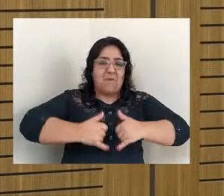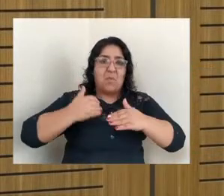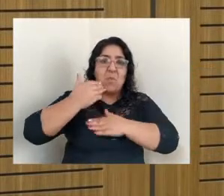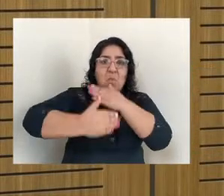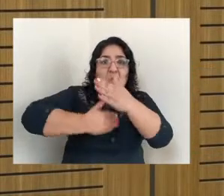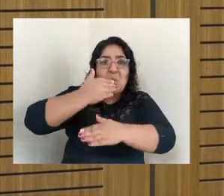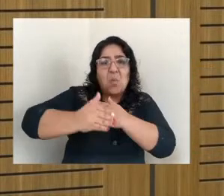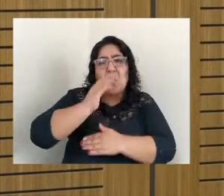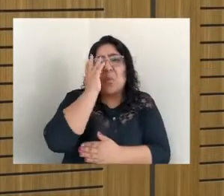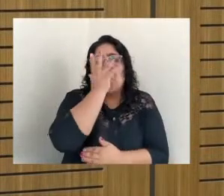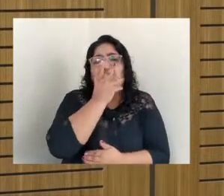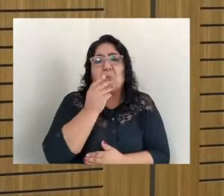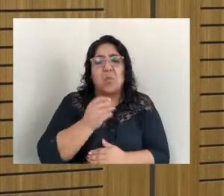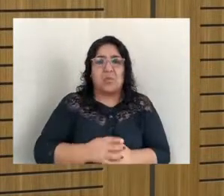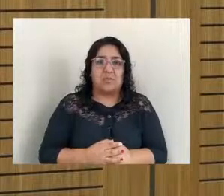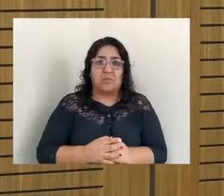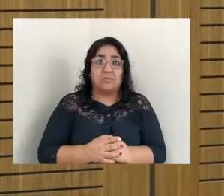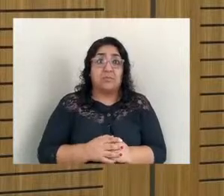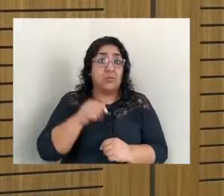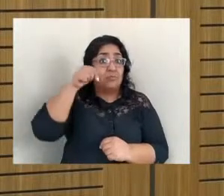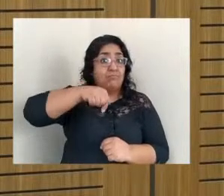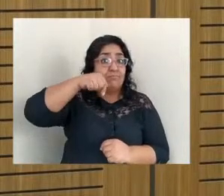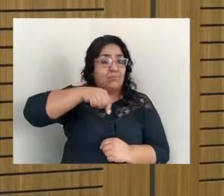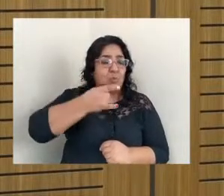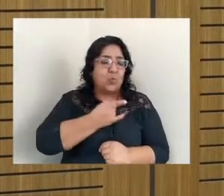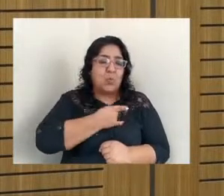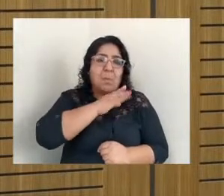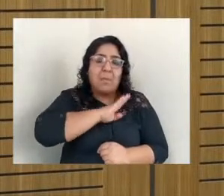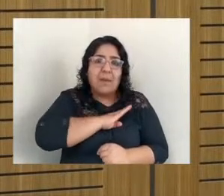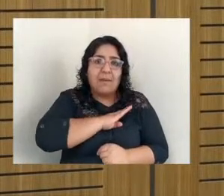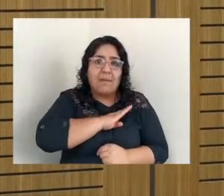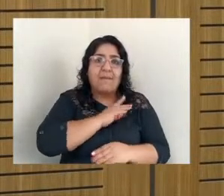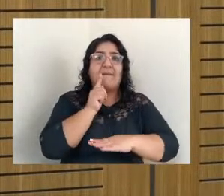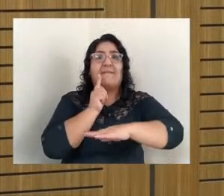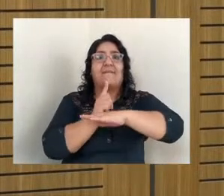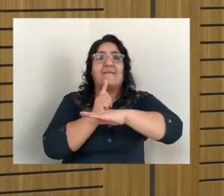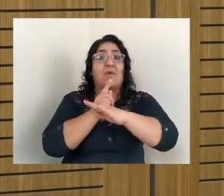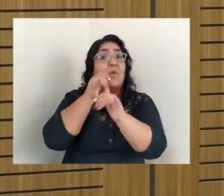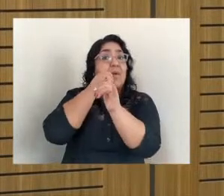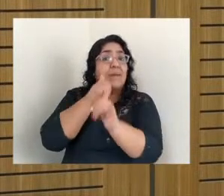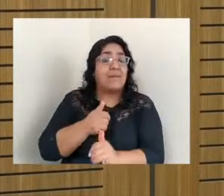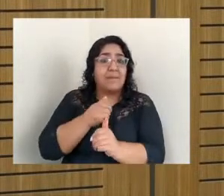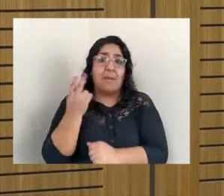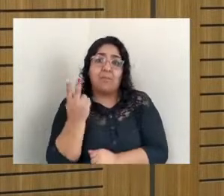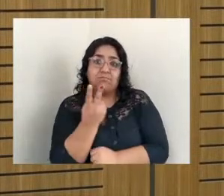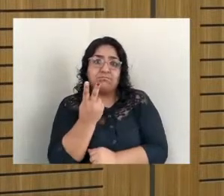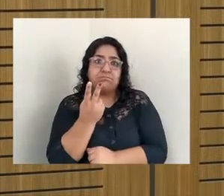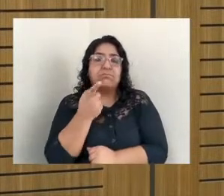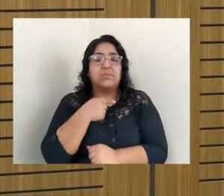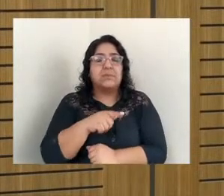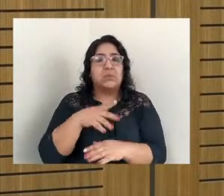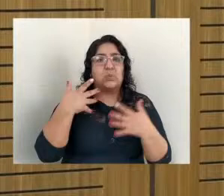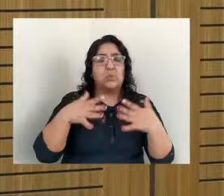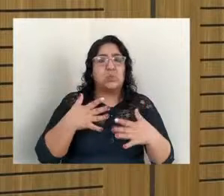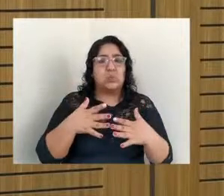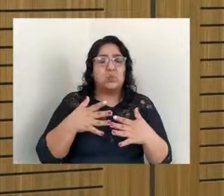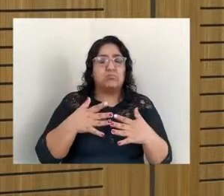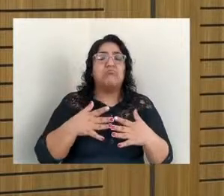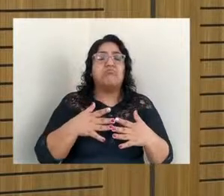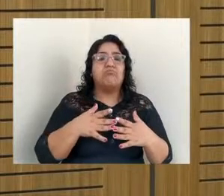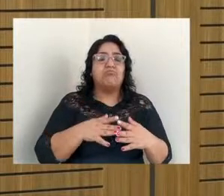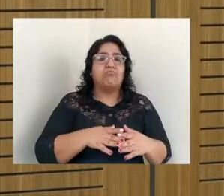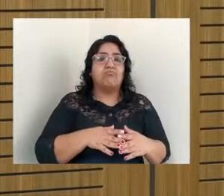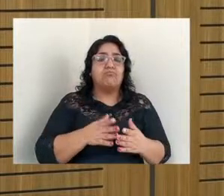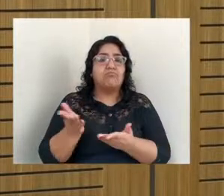bonito proceso. El día de hoy, nuestra Universidad Mariana y la Facultad de Ingeniería, de manera solemne, hace entrega a